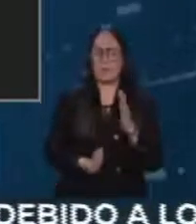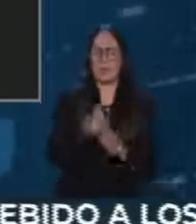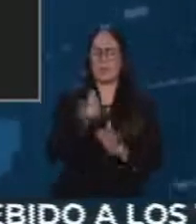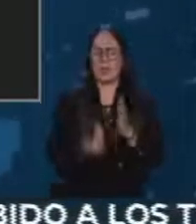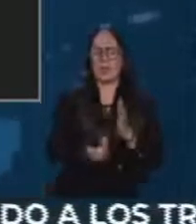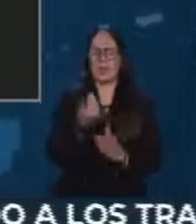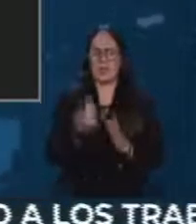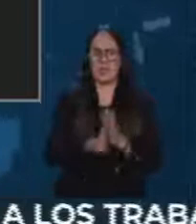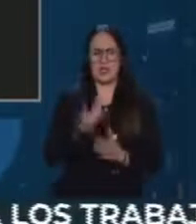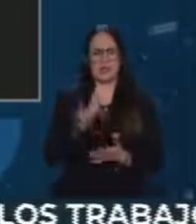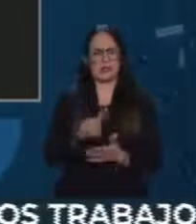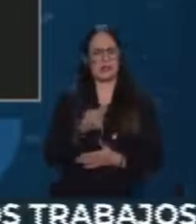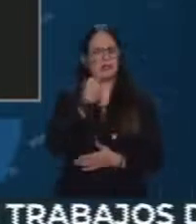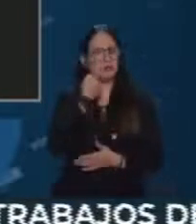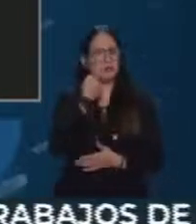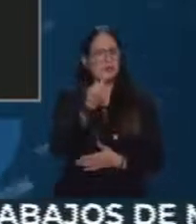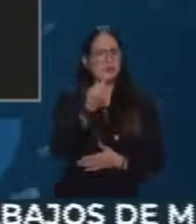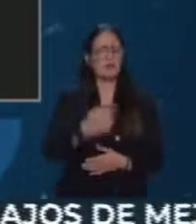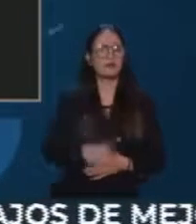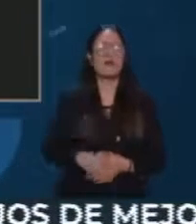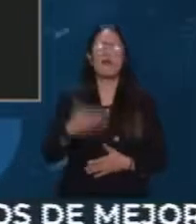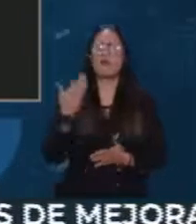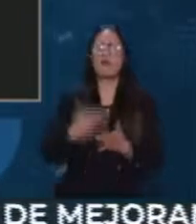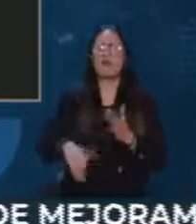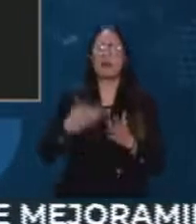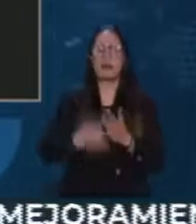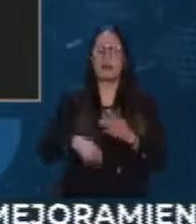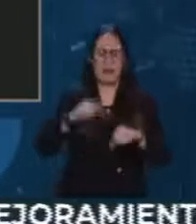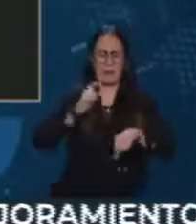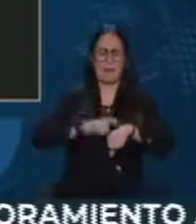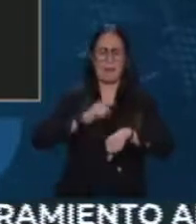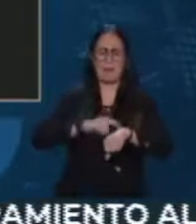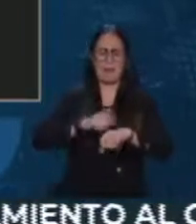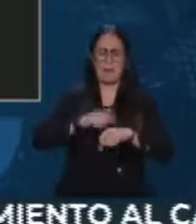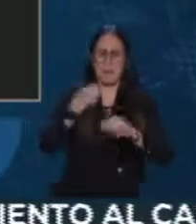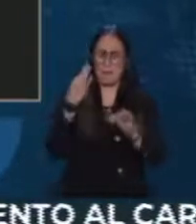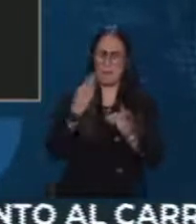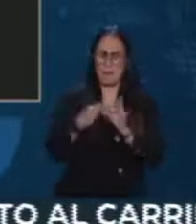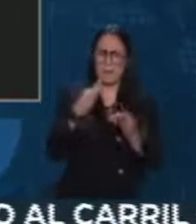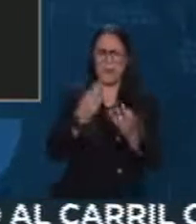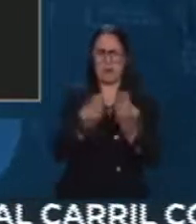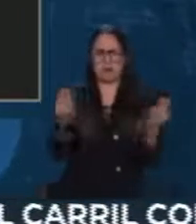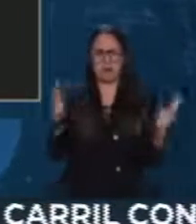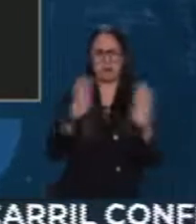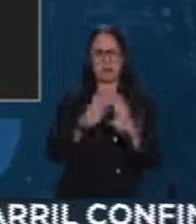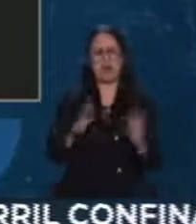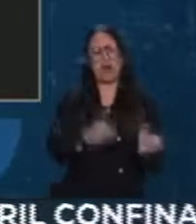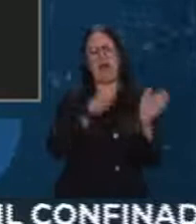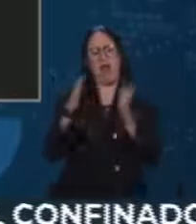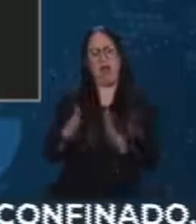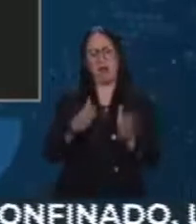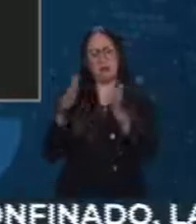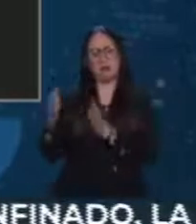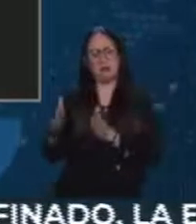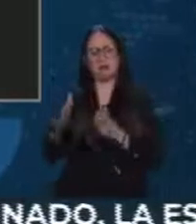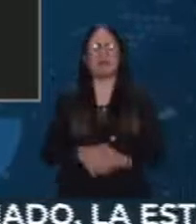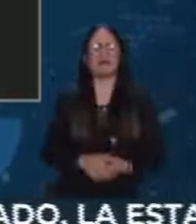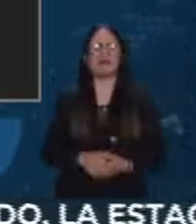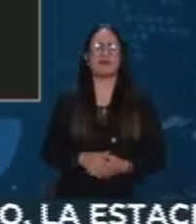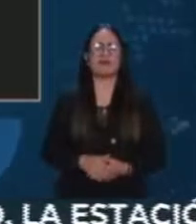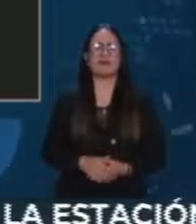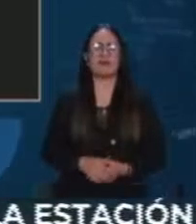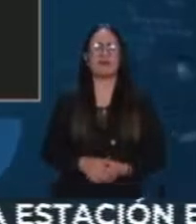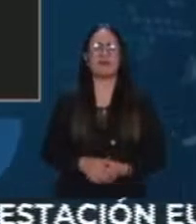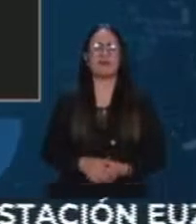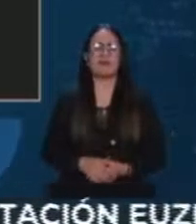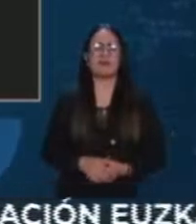dieron estos reportes sobre la falta de puntualidad para abrir algunas casillas. Se dieron algunos detalles, como fue el